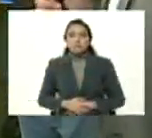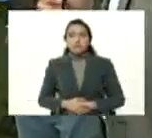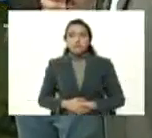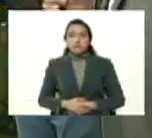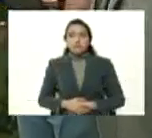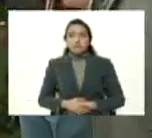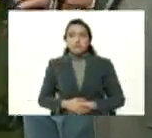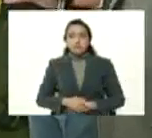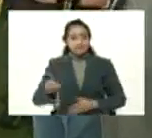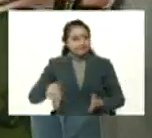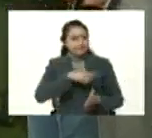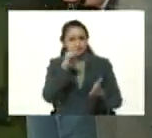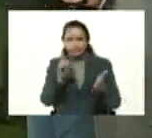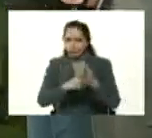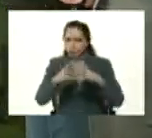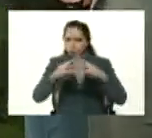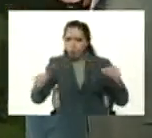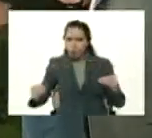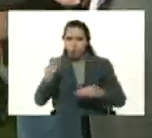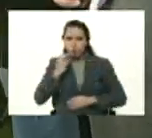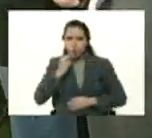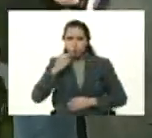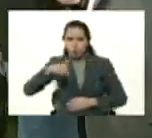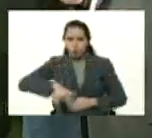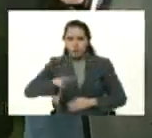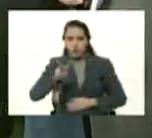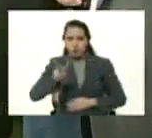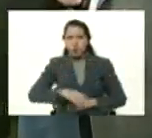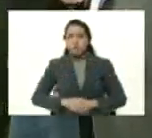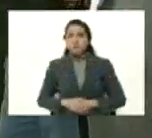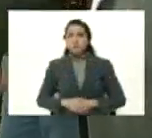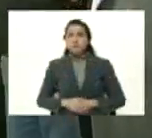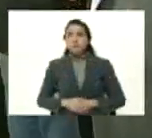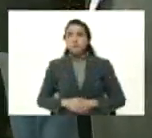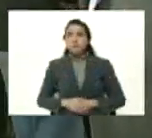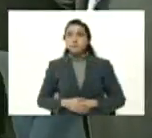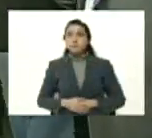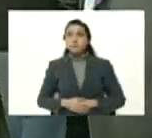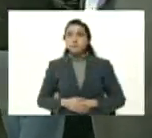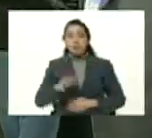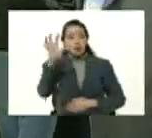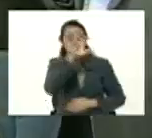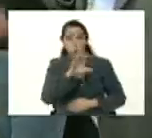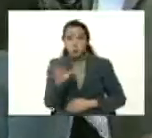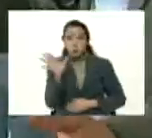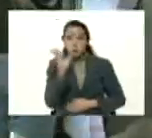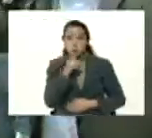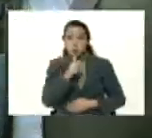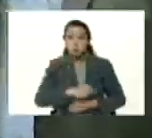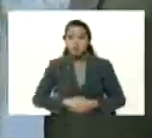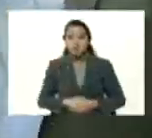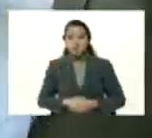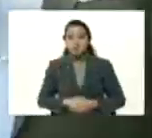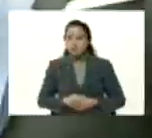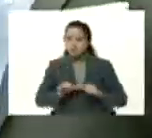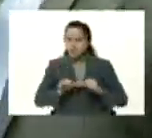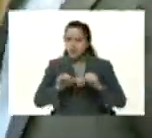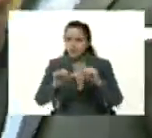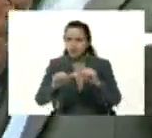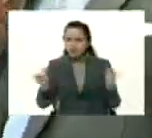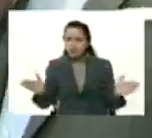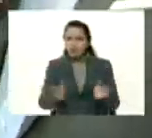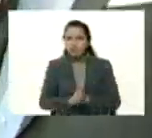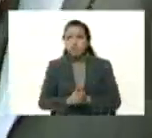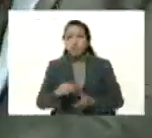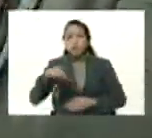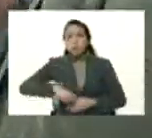presidente, que es el único chocolate 100% cacao. No hay ningún chocolate en el mundo que está 100%. No hay ningún chocolate en el mundo. Bueno, continuamos por aquí. Presidente, San